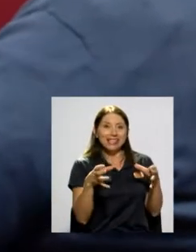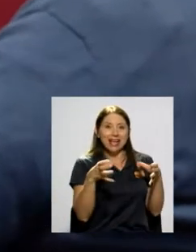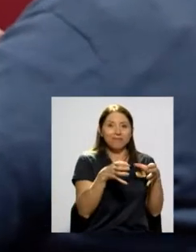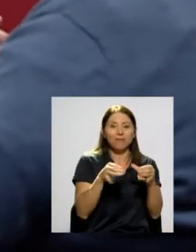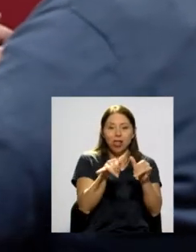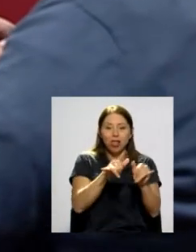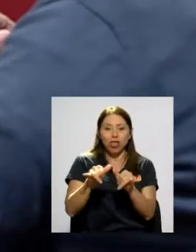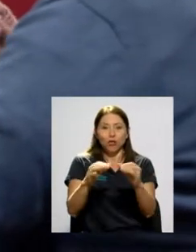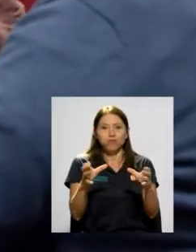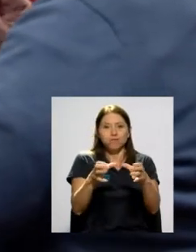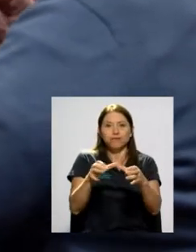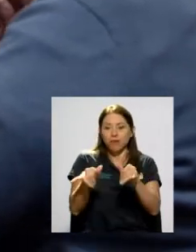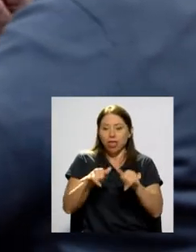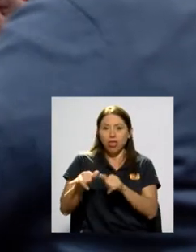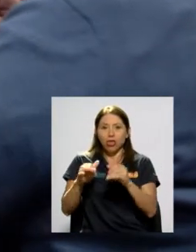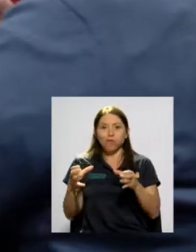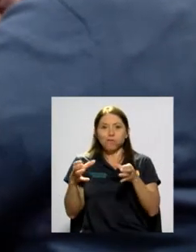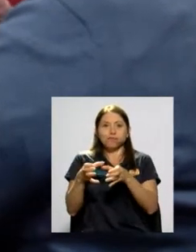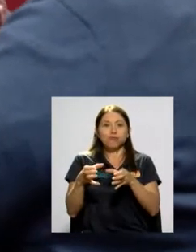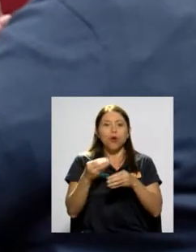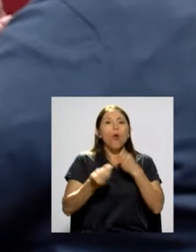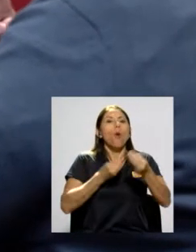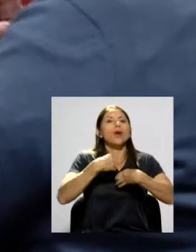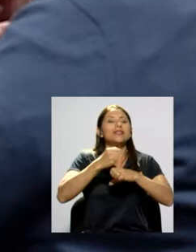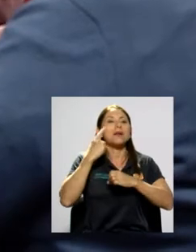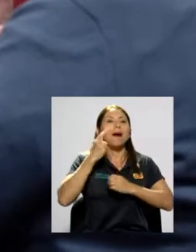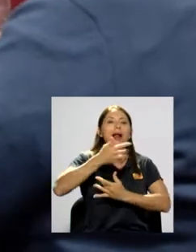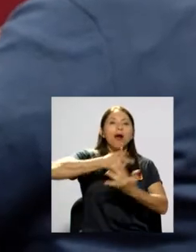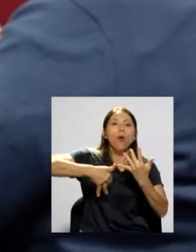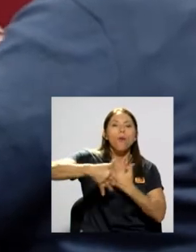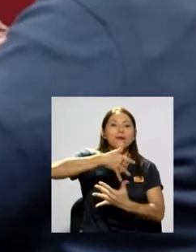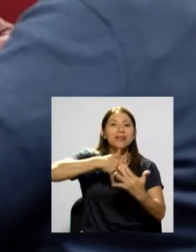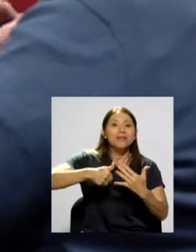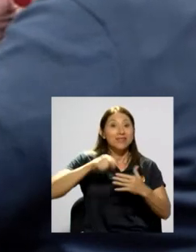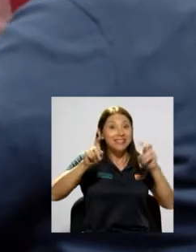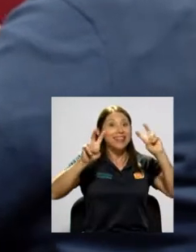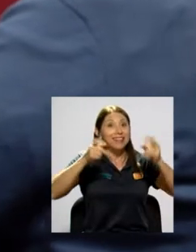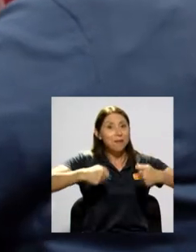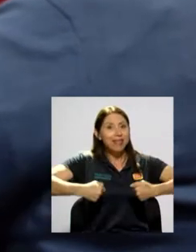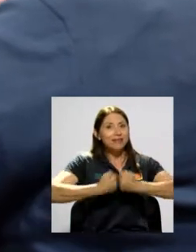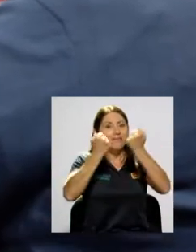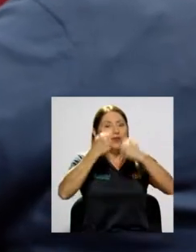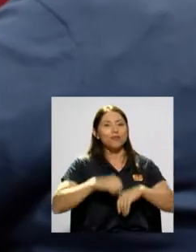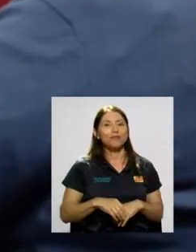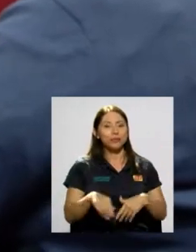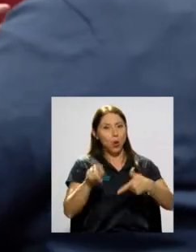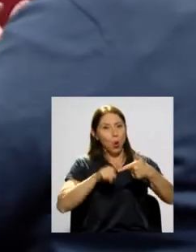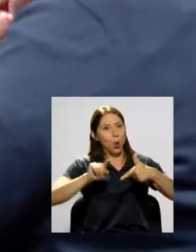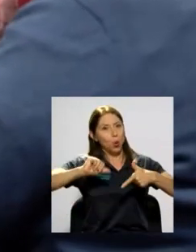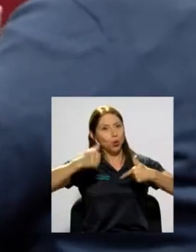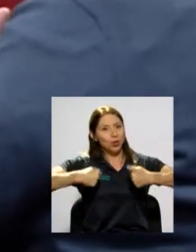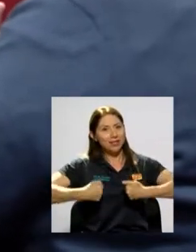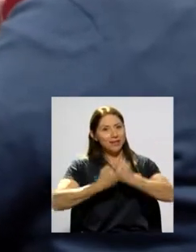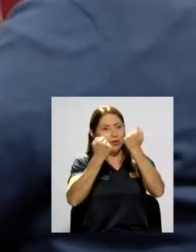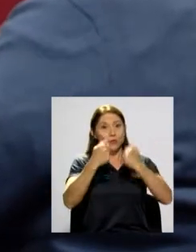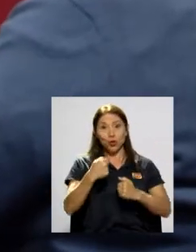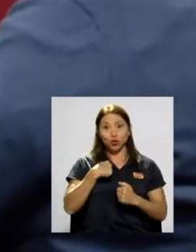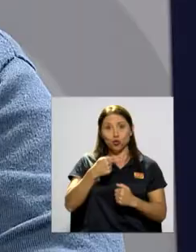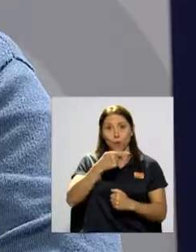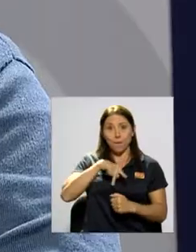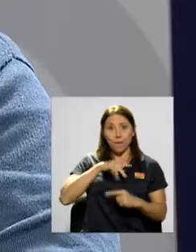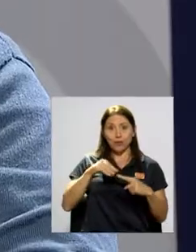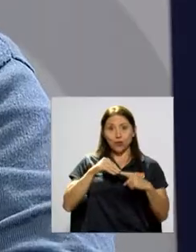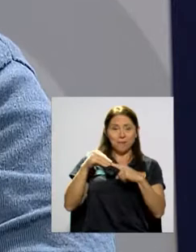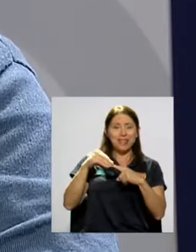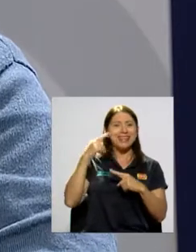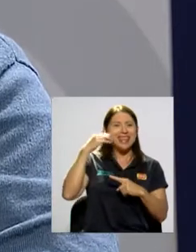convivir? Ese es el tema y el desafío. Y el otro desafío es que a mí me parece, en particular, y lo he venido manifestando,